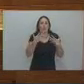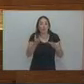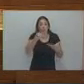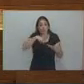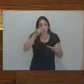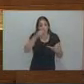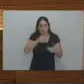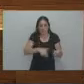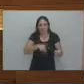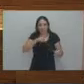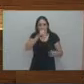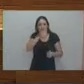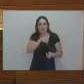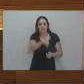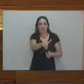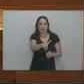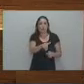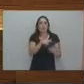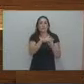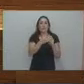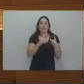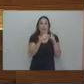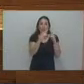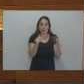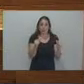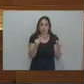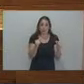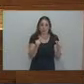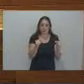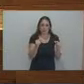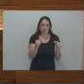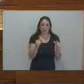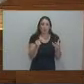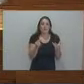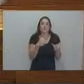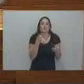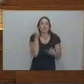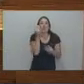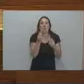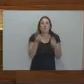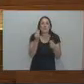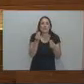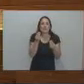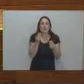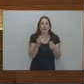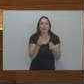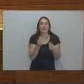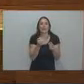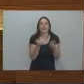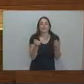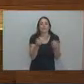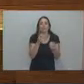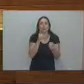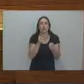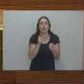futuro. La situación que tenemos en Asturias nos hace impensable el estar mirando única y exclusivamente unos resultados de unas